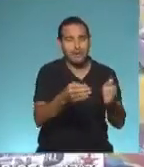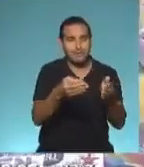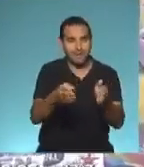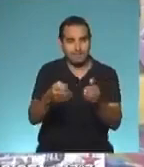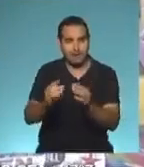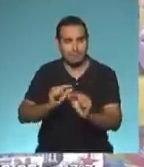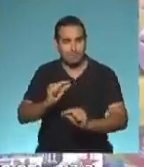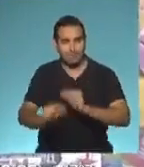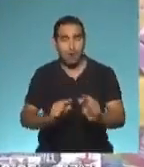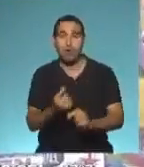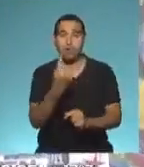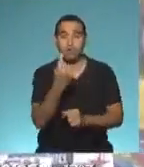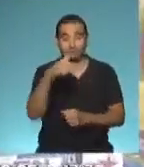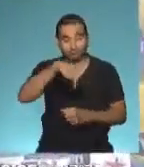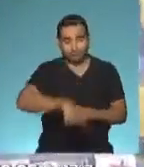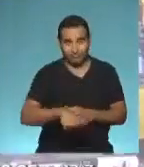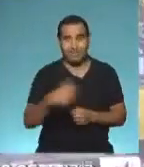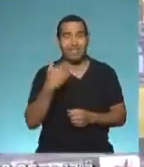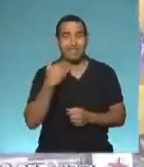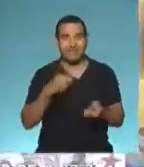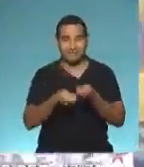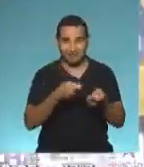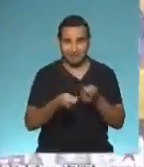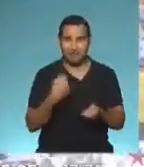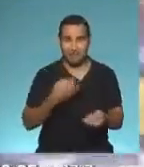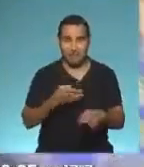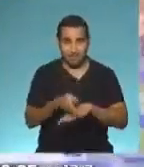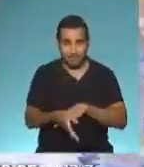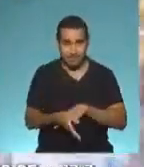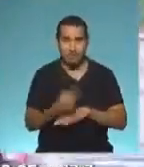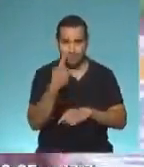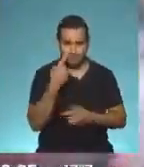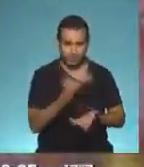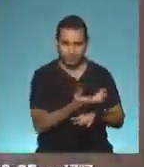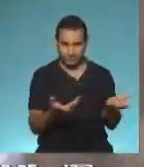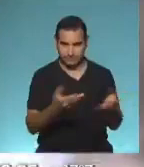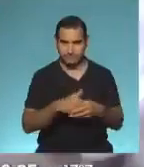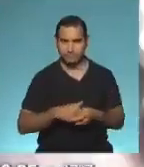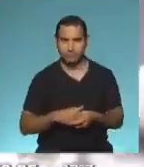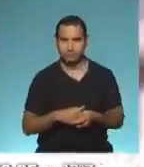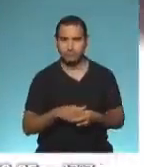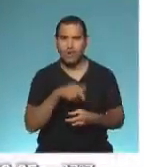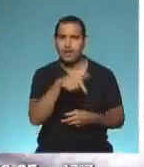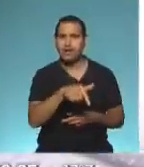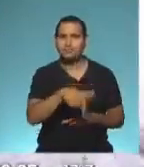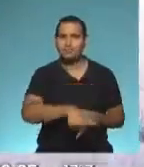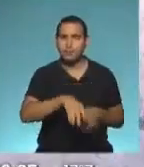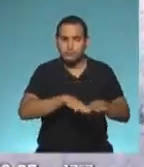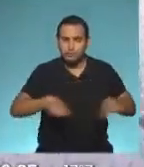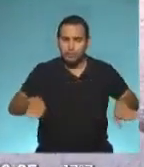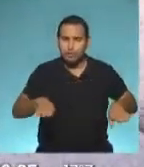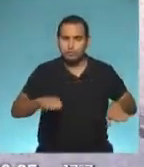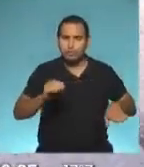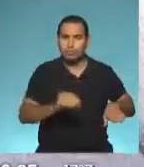comercios uno de ellos es una librería vamos a entrar primero quiero mostrarles lo primero que pusieron en el piso fue